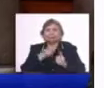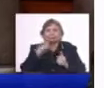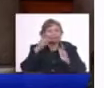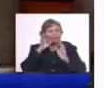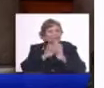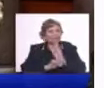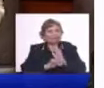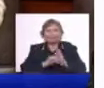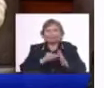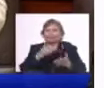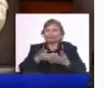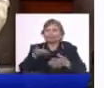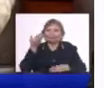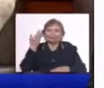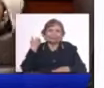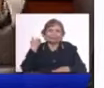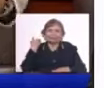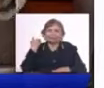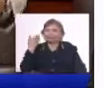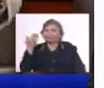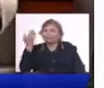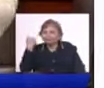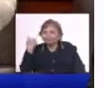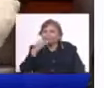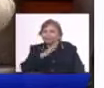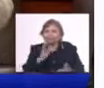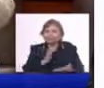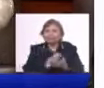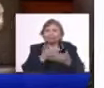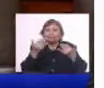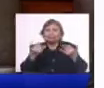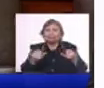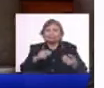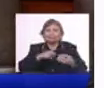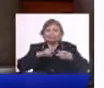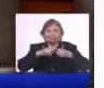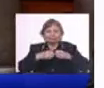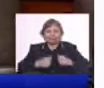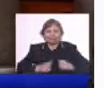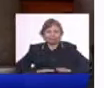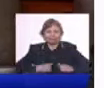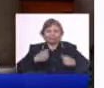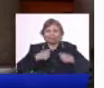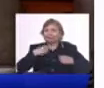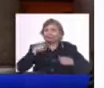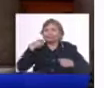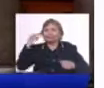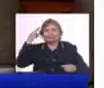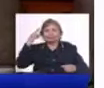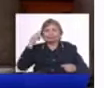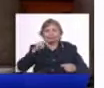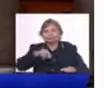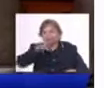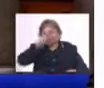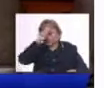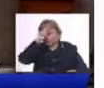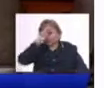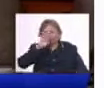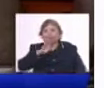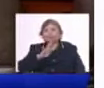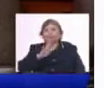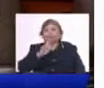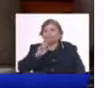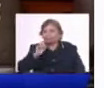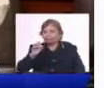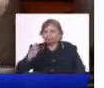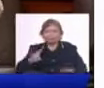mezquinos y estar a espaldas, de la situación que hoy día estamos viviendo en el país. Por eso Perú Bicentenario